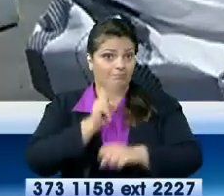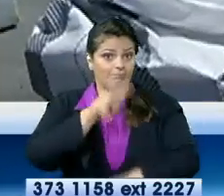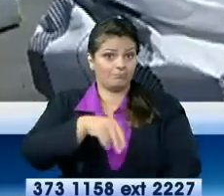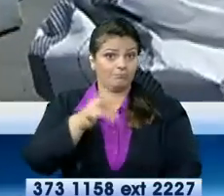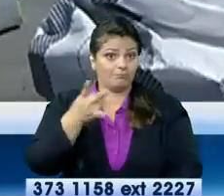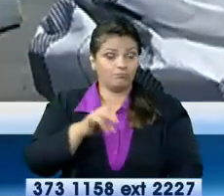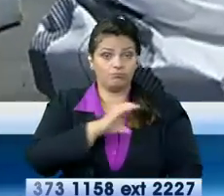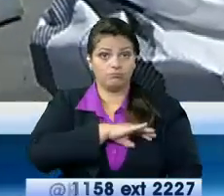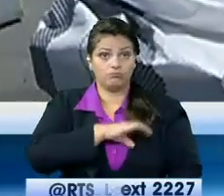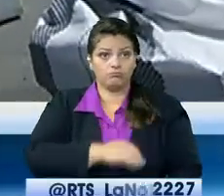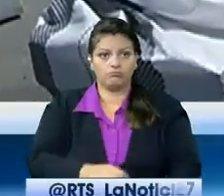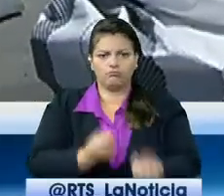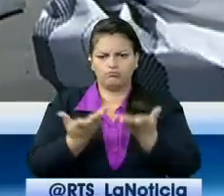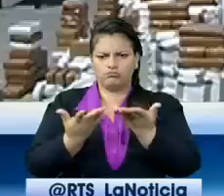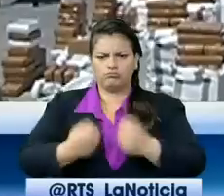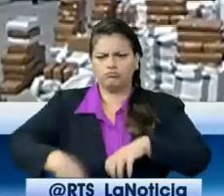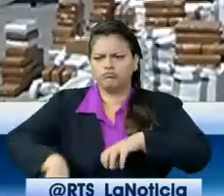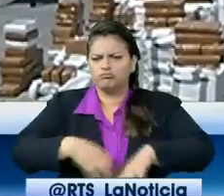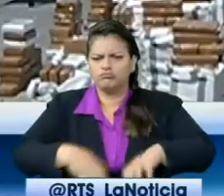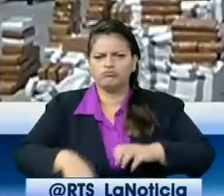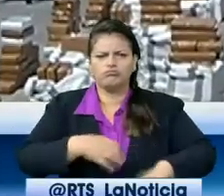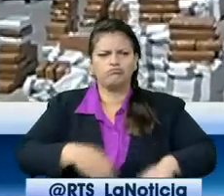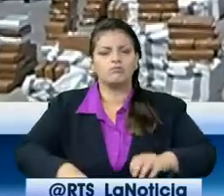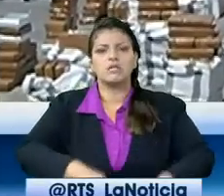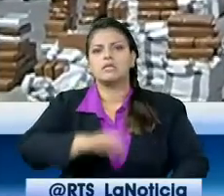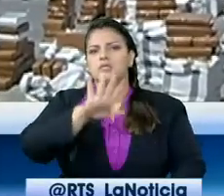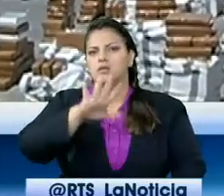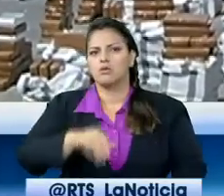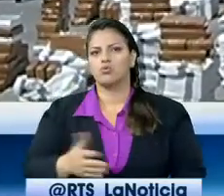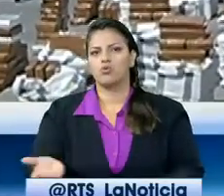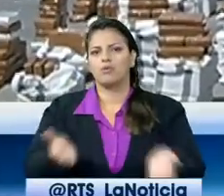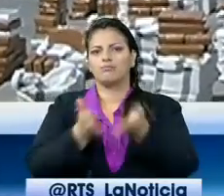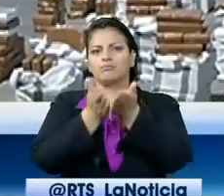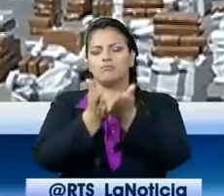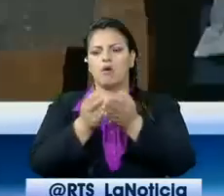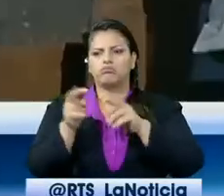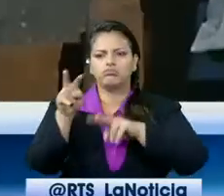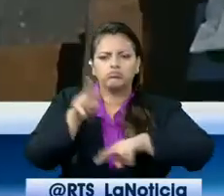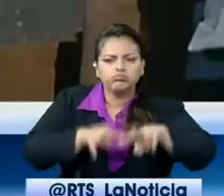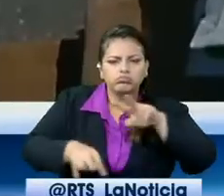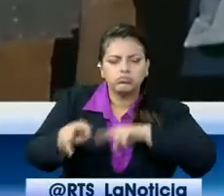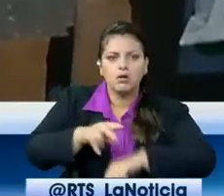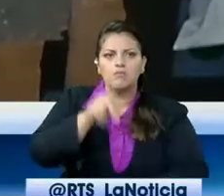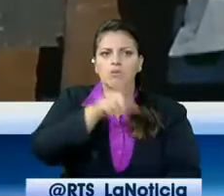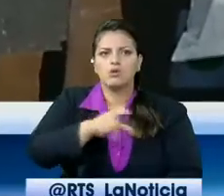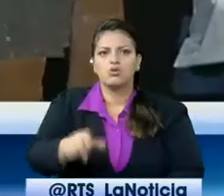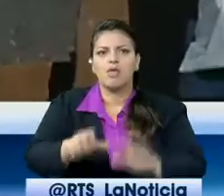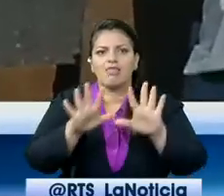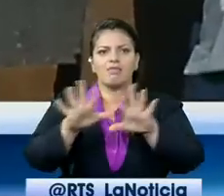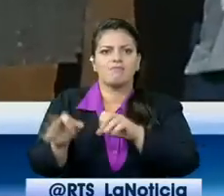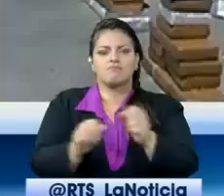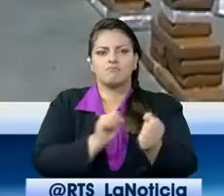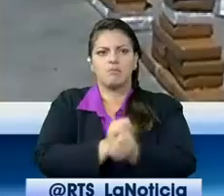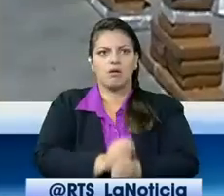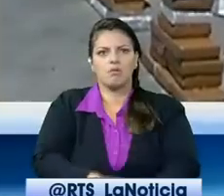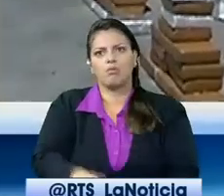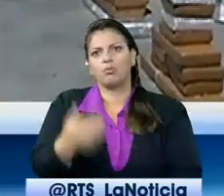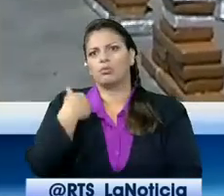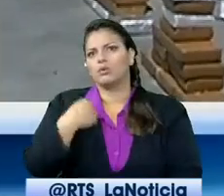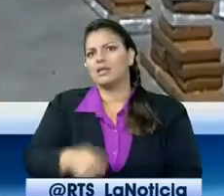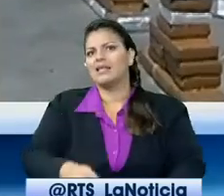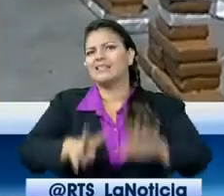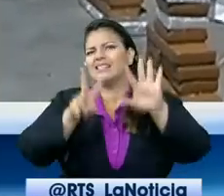asegura que ha ejecutado 5 operativos en ese puerto, aprehendiendo a 10 personas con un aproximado de 7 toneladas de